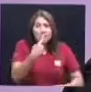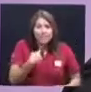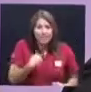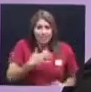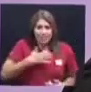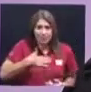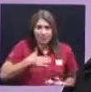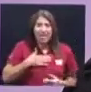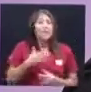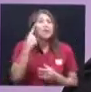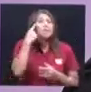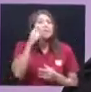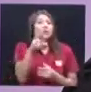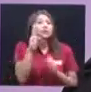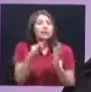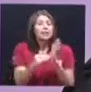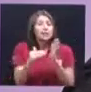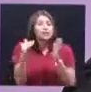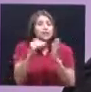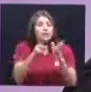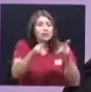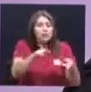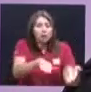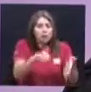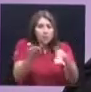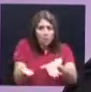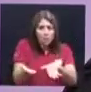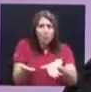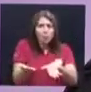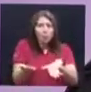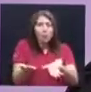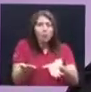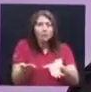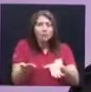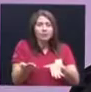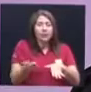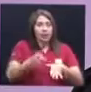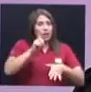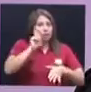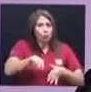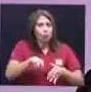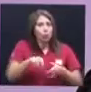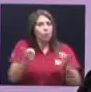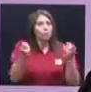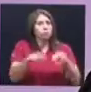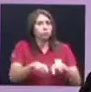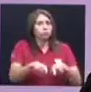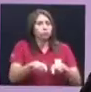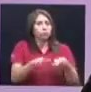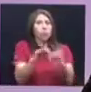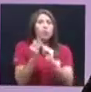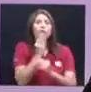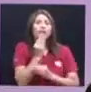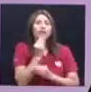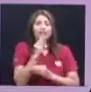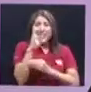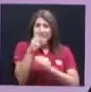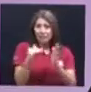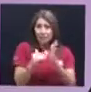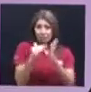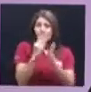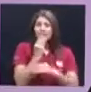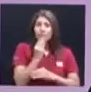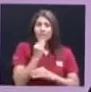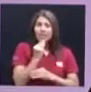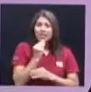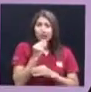que por 6 millones de muertos que que que tuvo que pagar que tuvieron que pagar los los israelí 6 millones de judíos